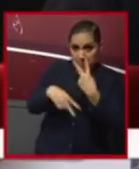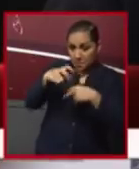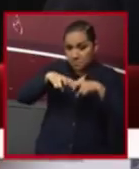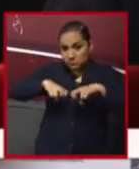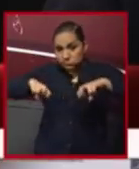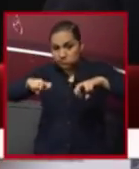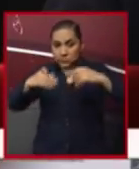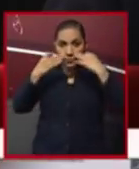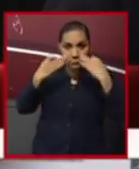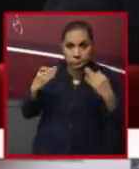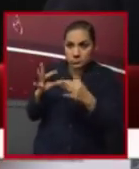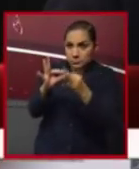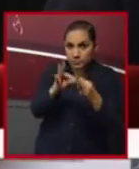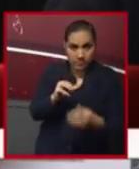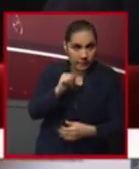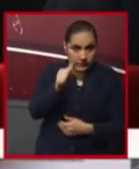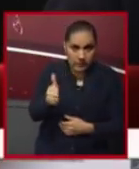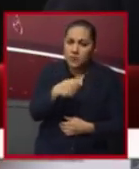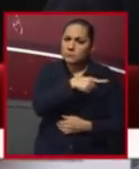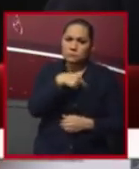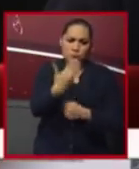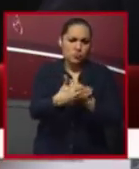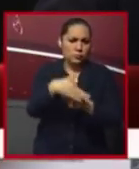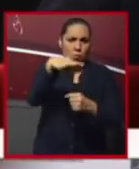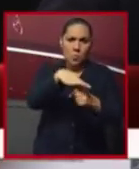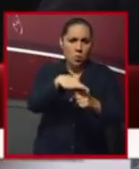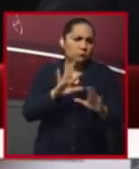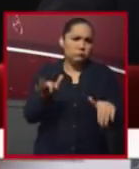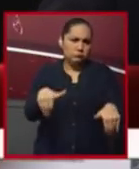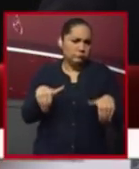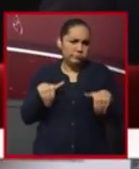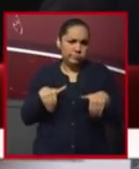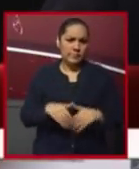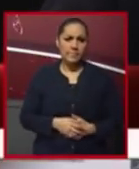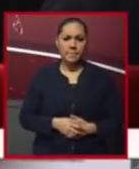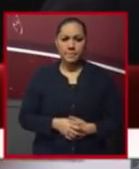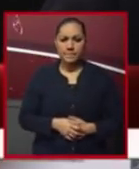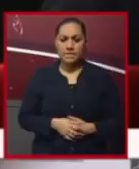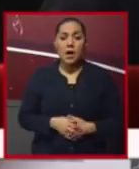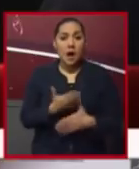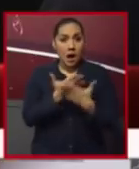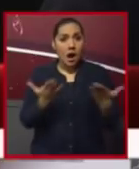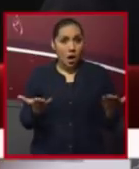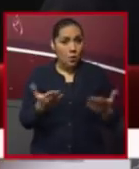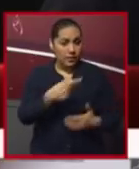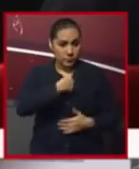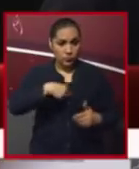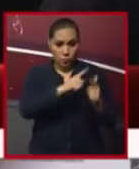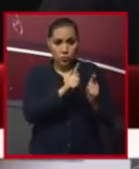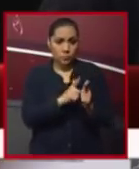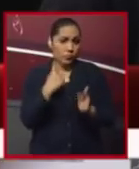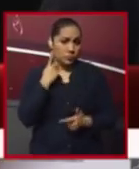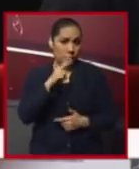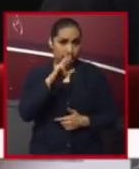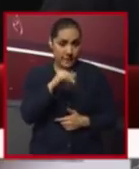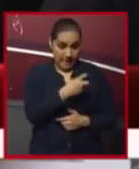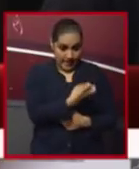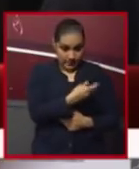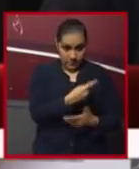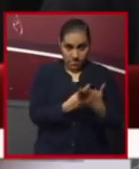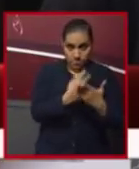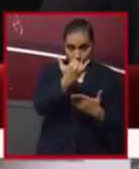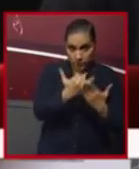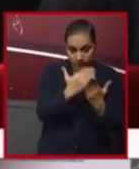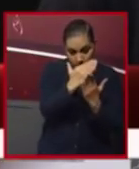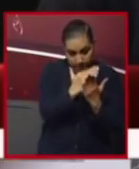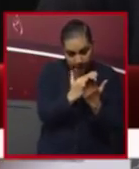dictamen. El grupo parlamentario del Partido Revolucionario Institucional ha resuelto abstenerse de votar el presente proyecto de dictamen aquí